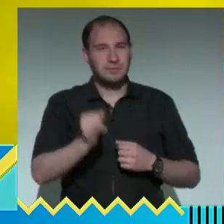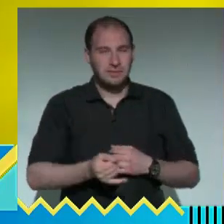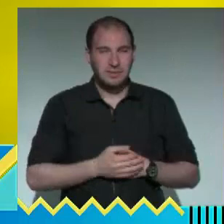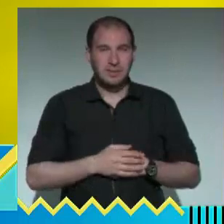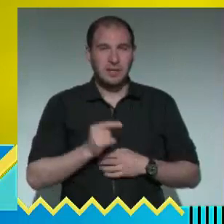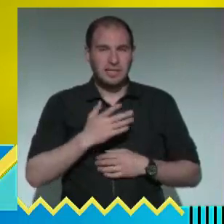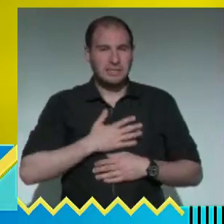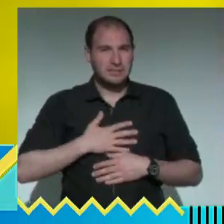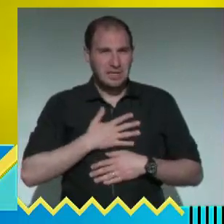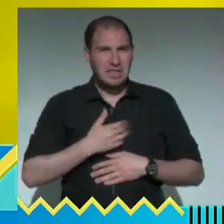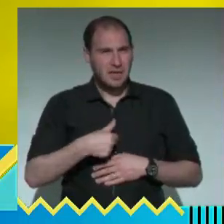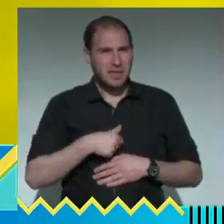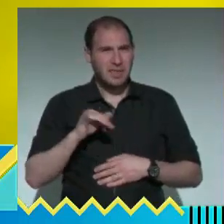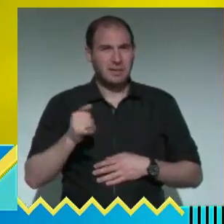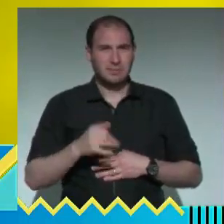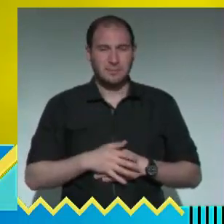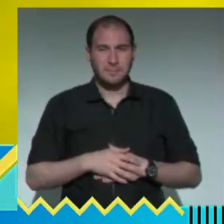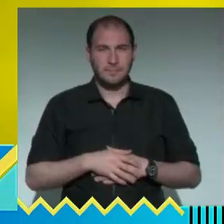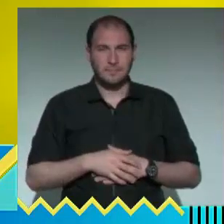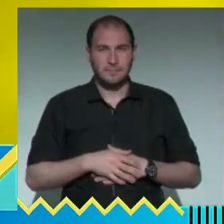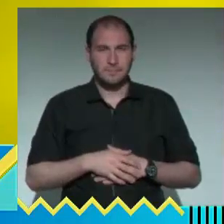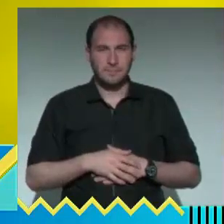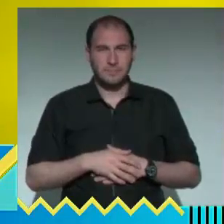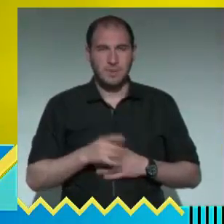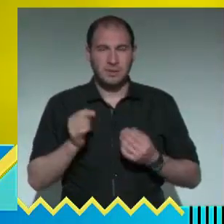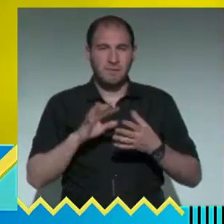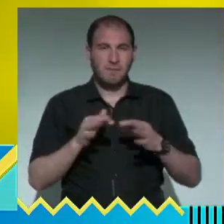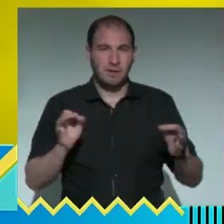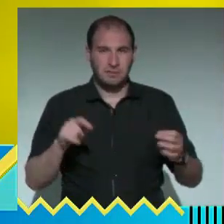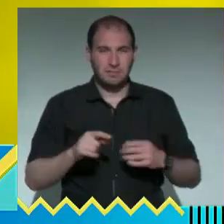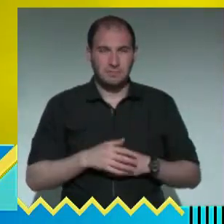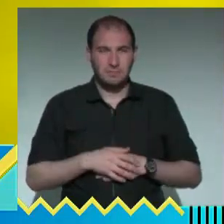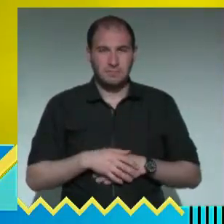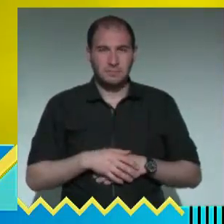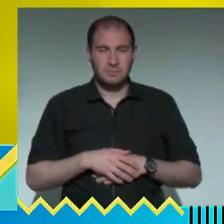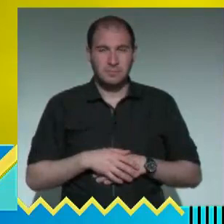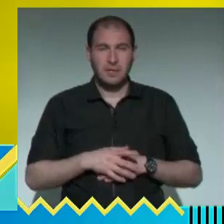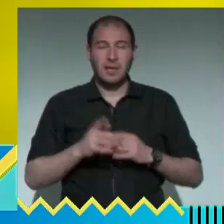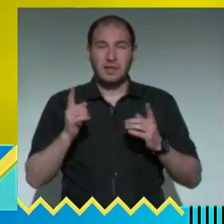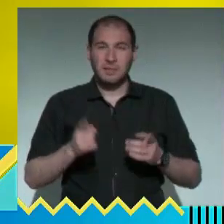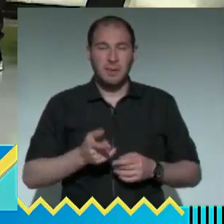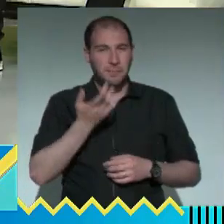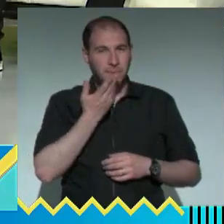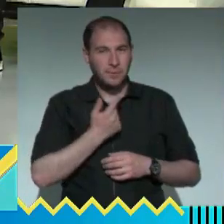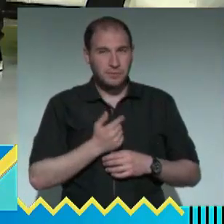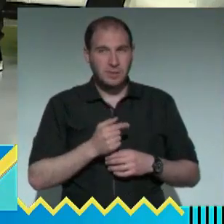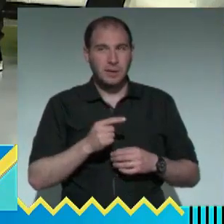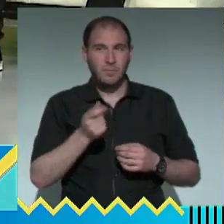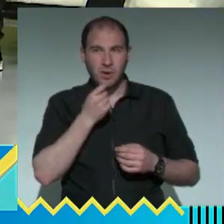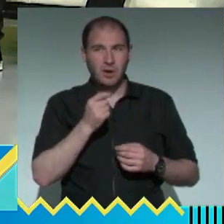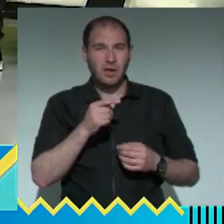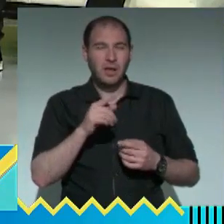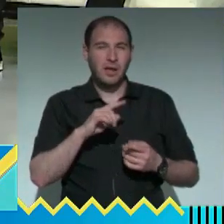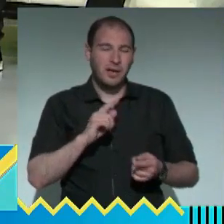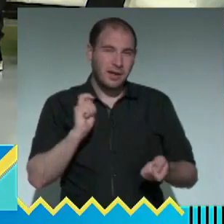claro, se siente que se sentía muy identificado con esa frase. Sí, y también me encantó como la vuelta de tuerca que le